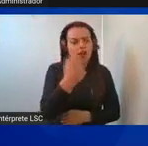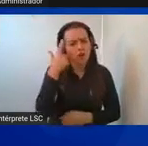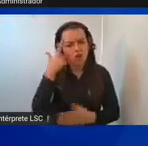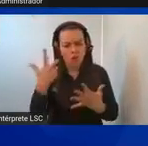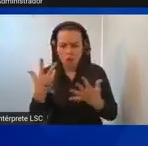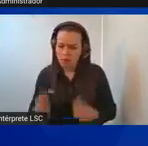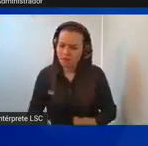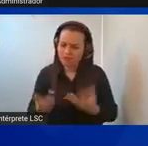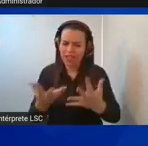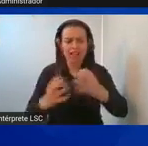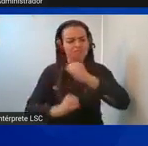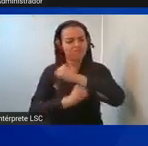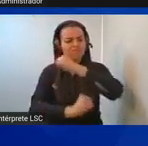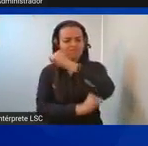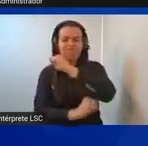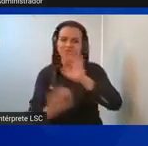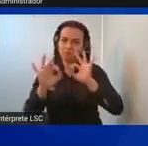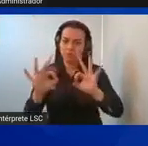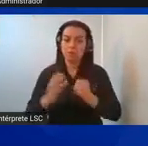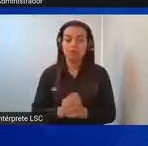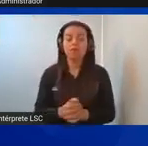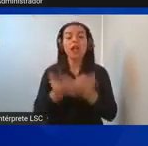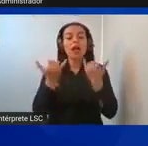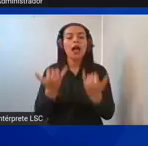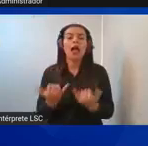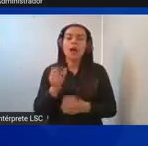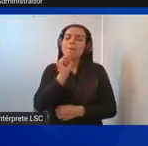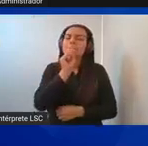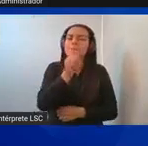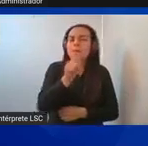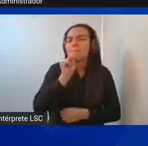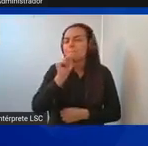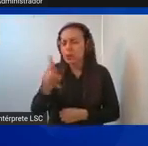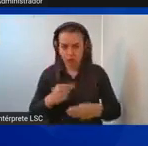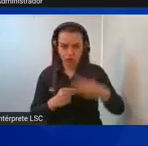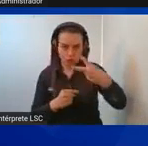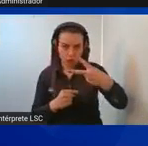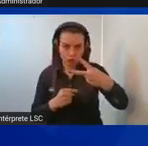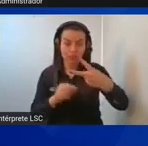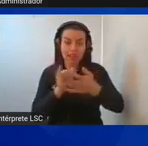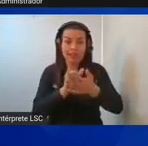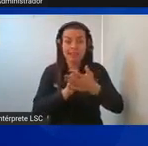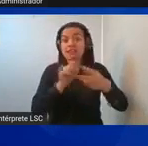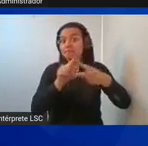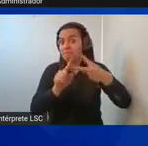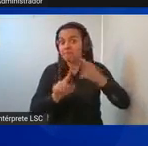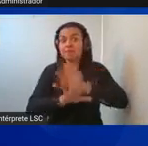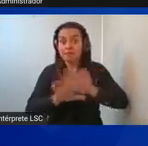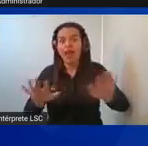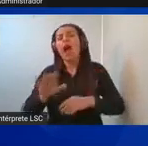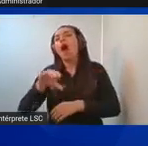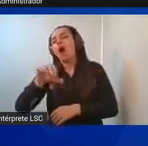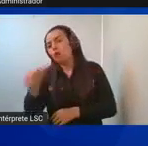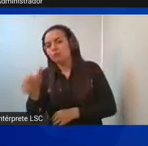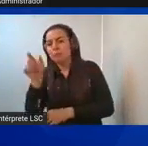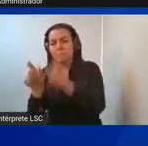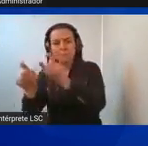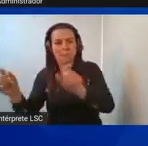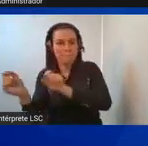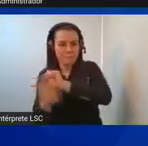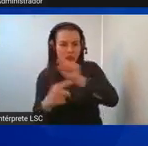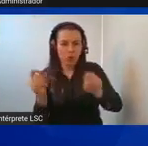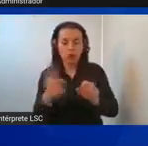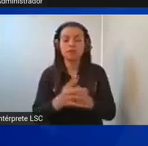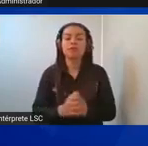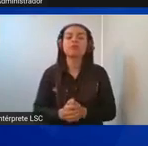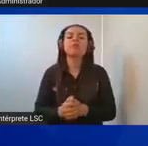quería preguntarles 2 últimas cosas antes de entrar en las preguntas del público, y es un tema muy interesante que encontrábamos